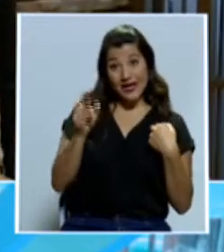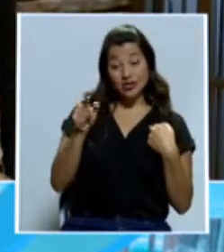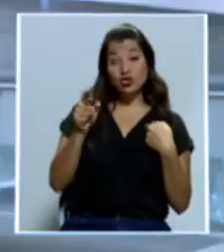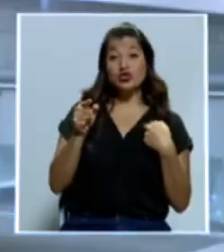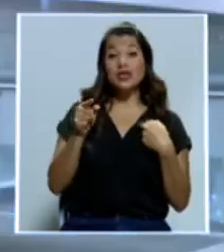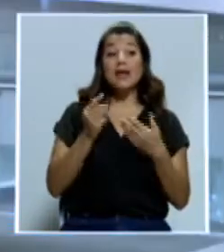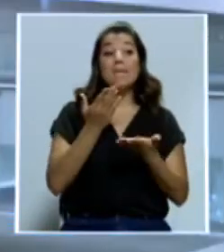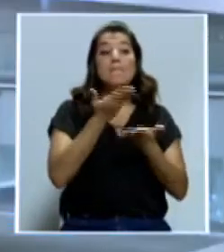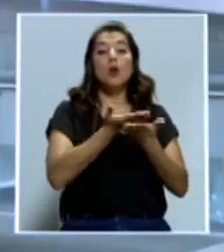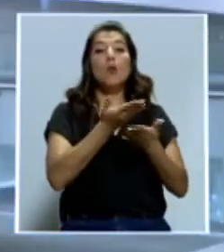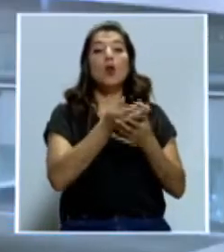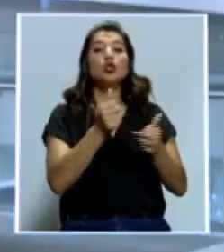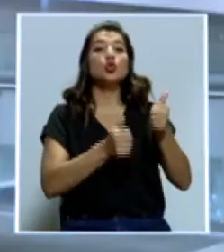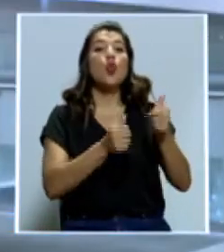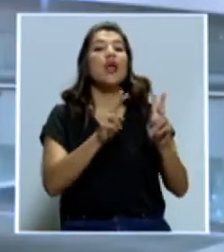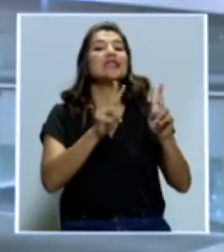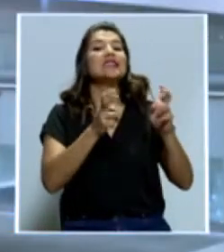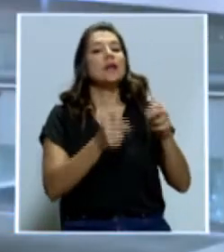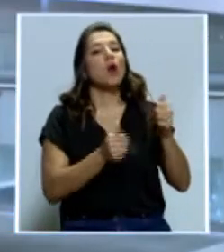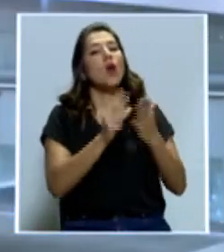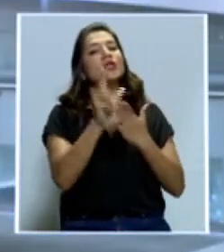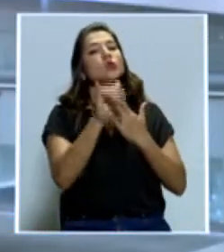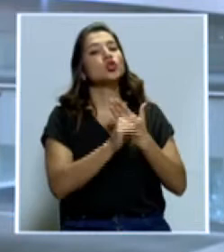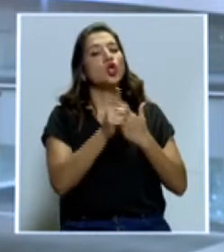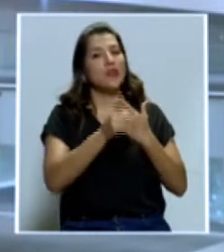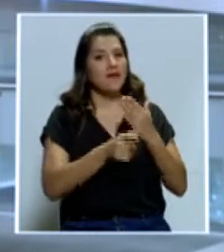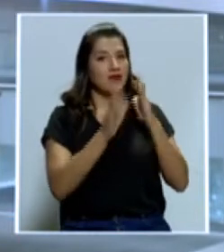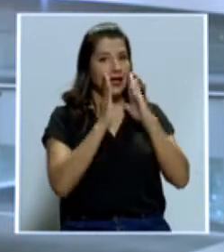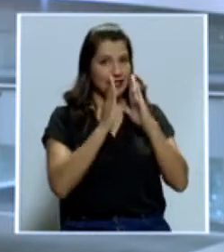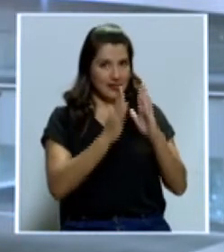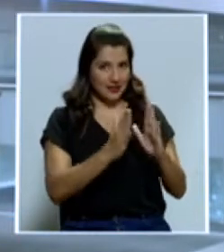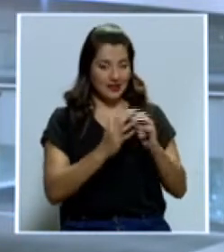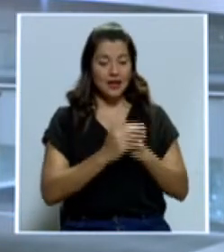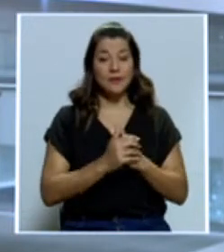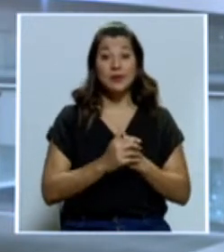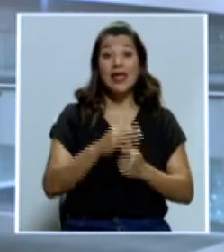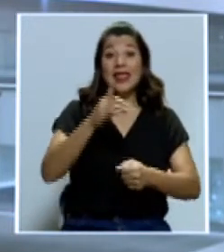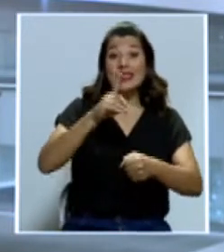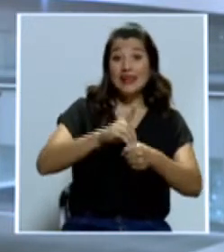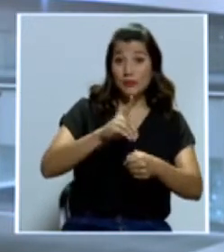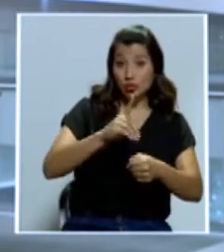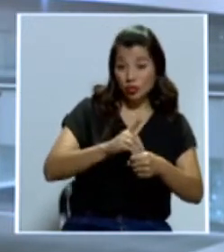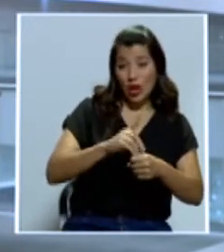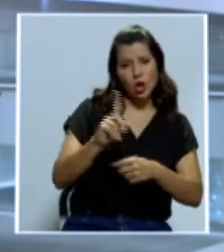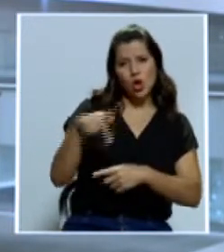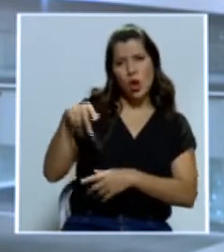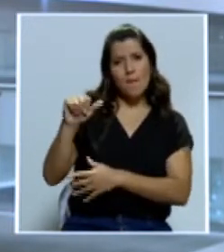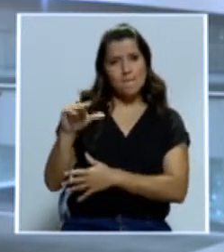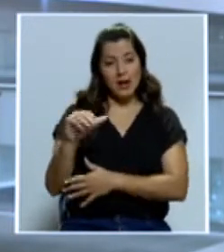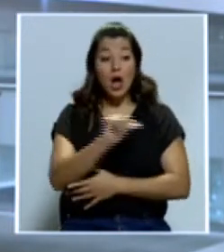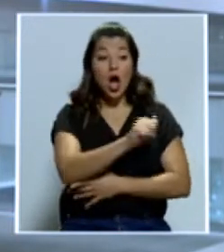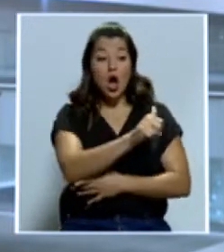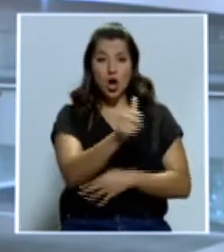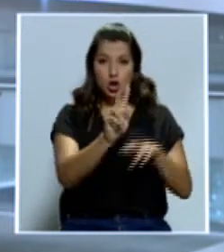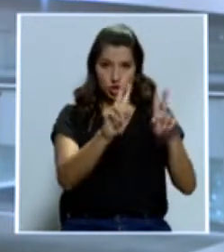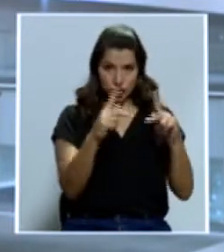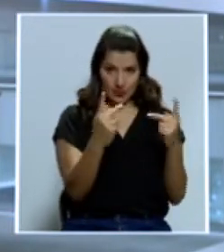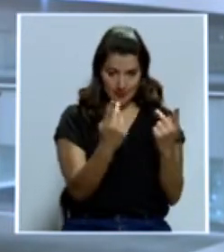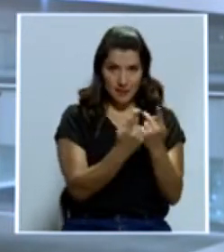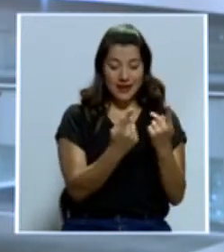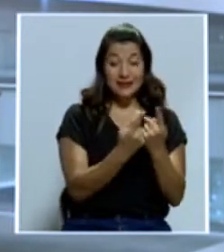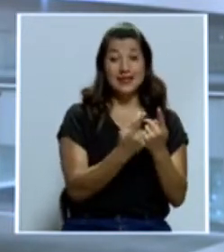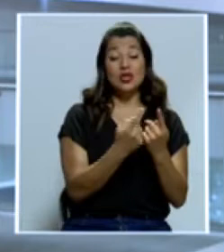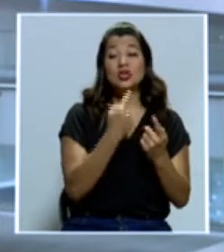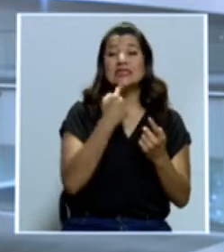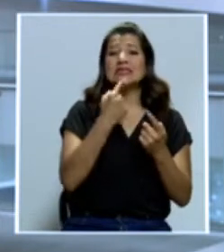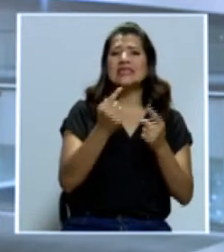agenda del plenario legislativo. Según algunos diputados de la oposición, la agenda que presentó el Poder Ejecutivo en este